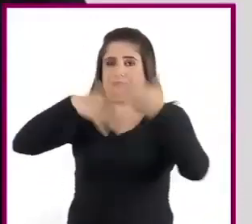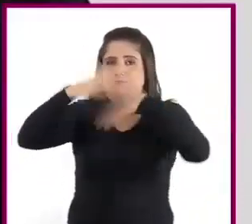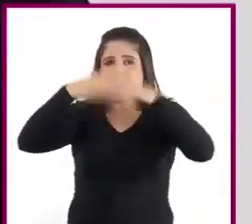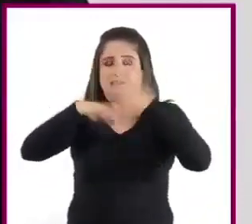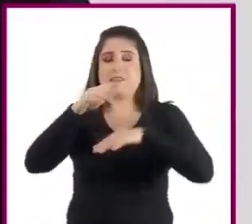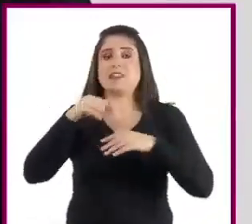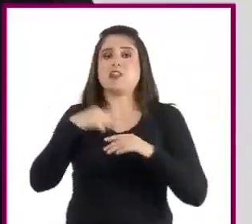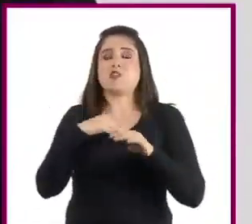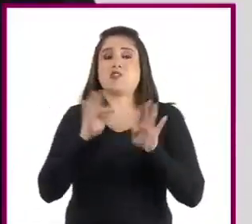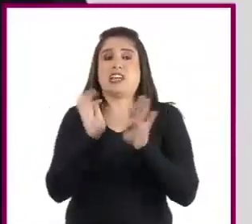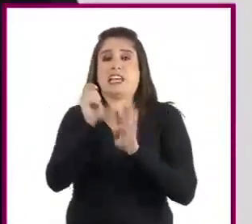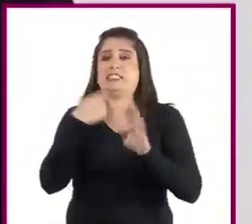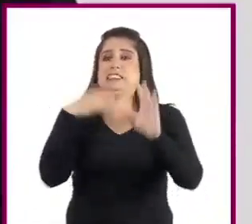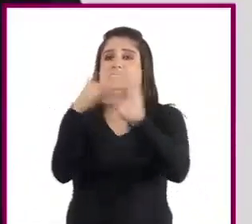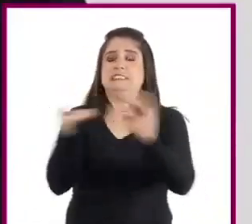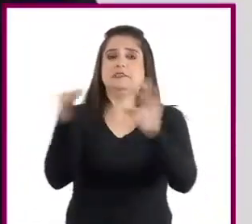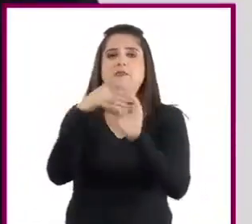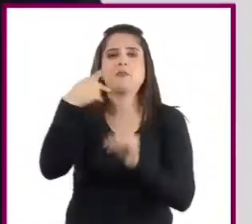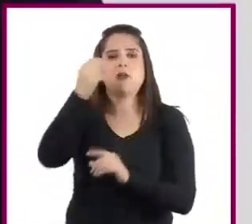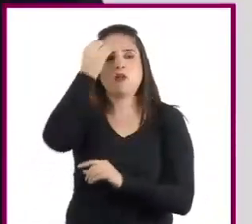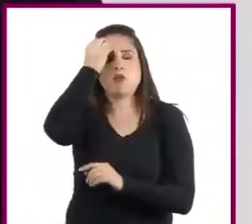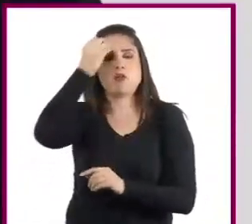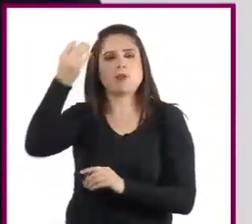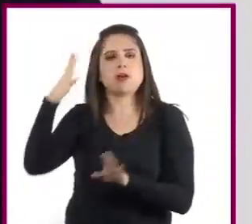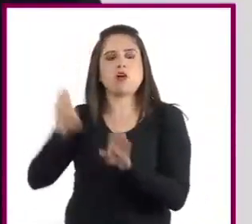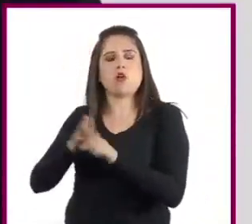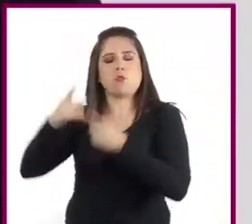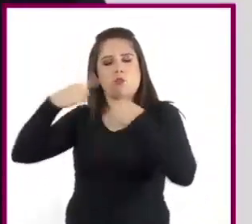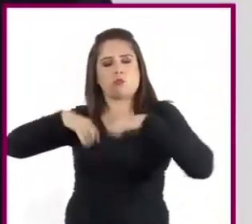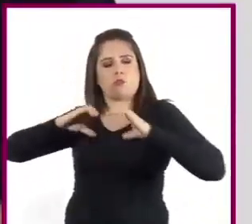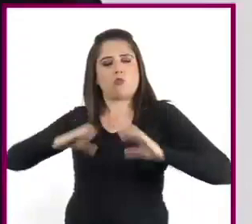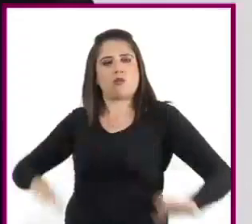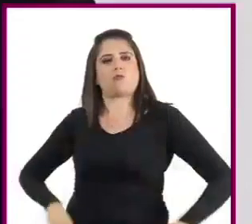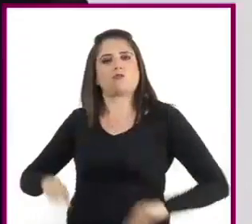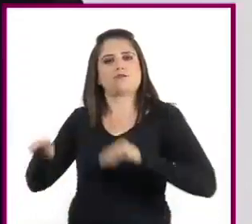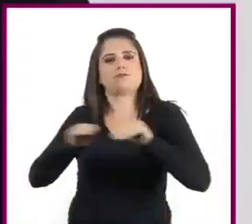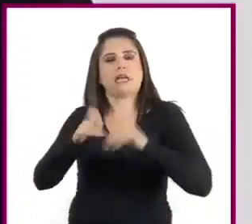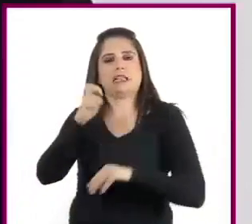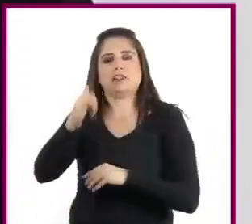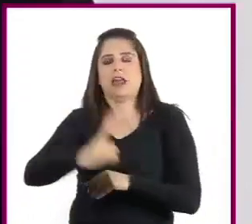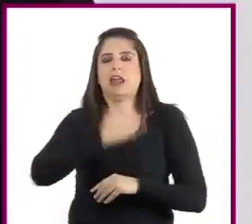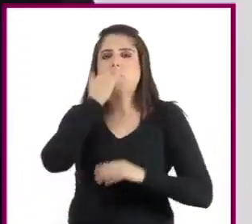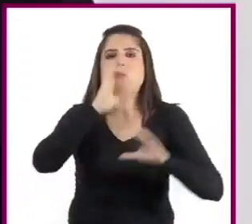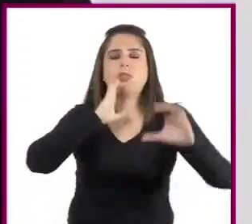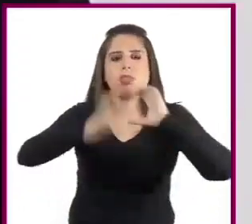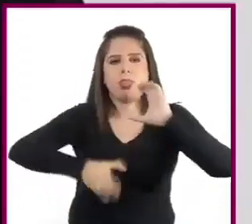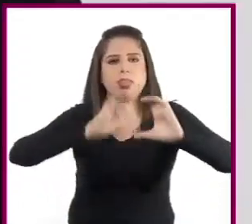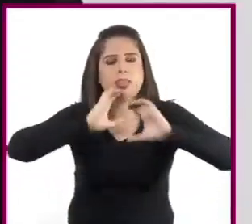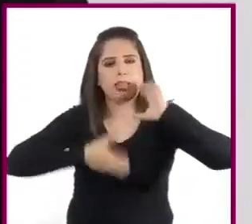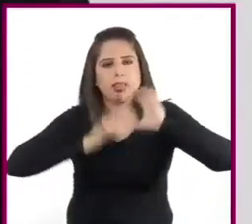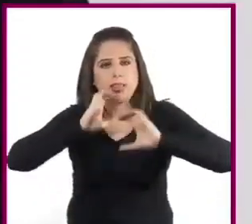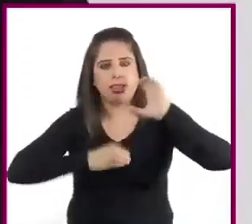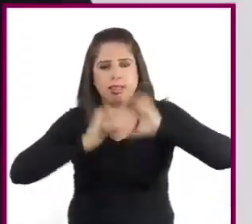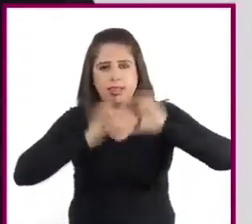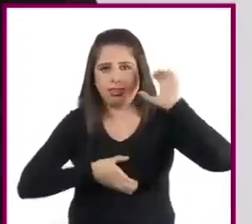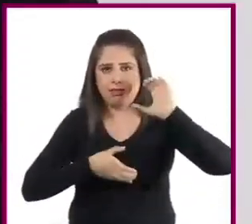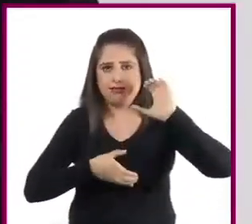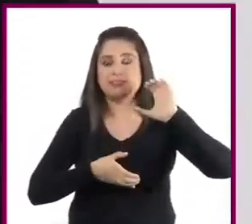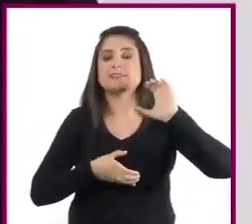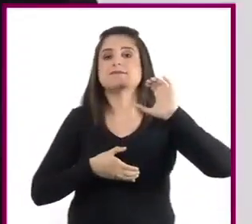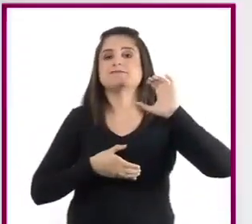prestamos poca o ninguna atención a cómo lo decimos. Esto origina errores en la comunicación, errores no